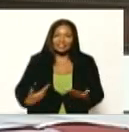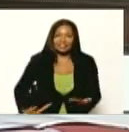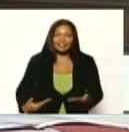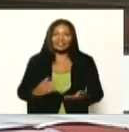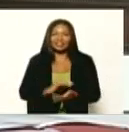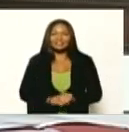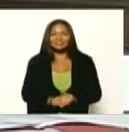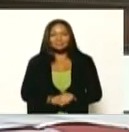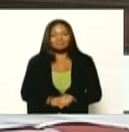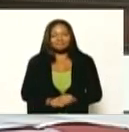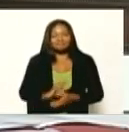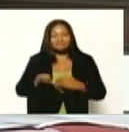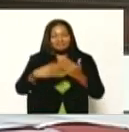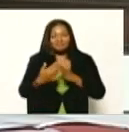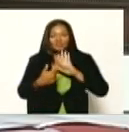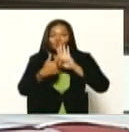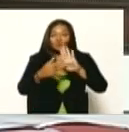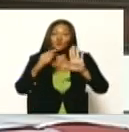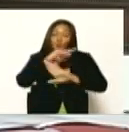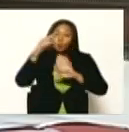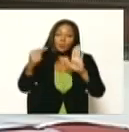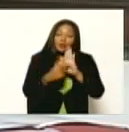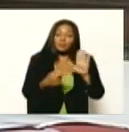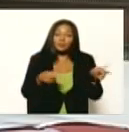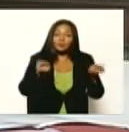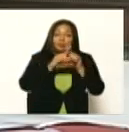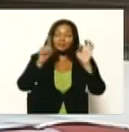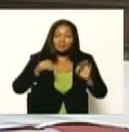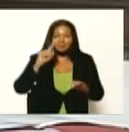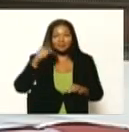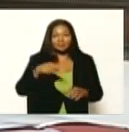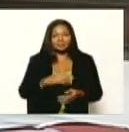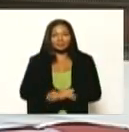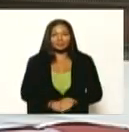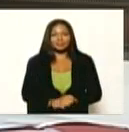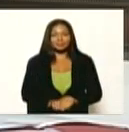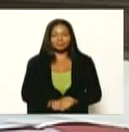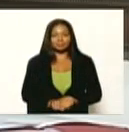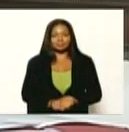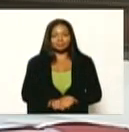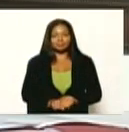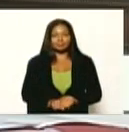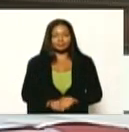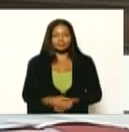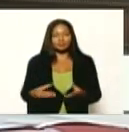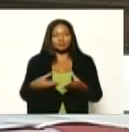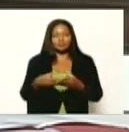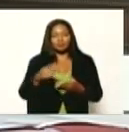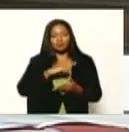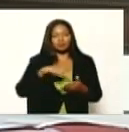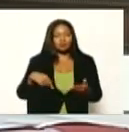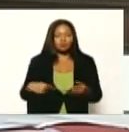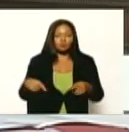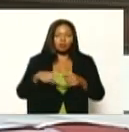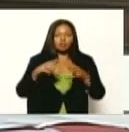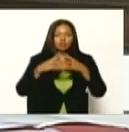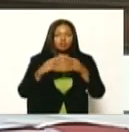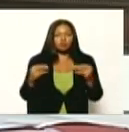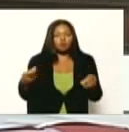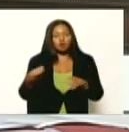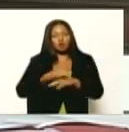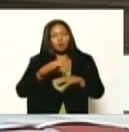ya está publicado completamente en la página de nuestro partido, todas las